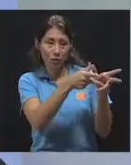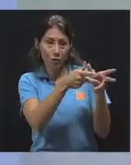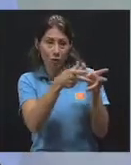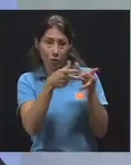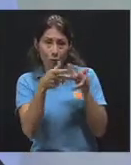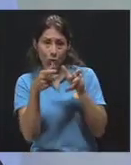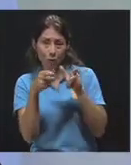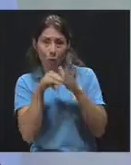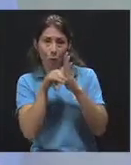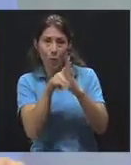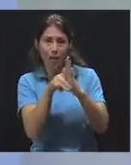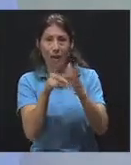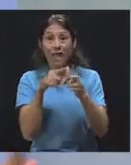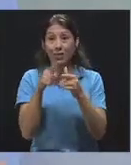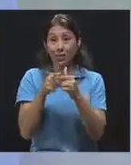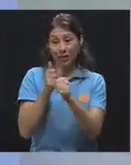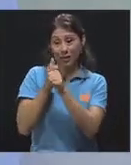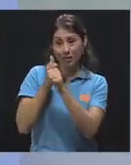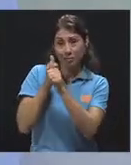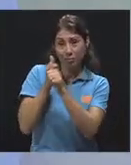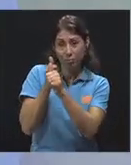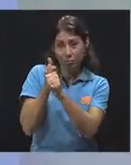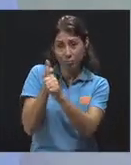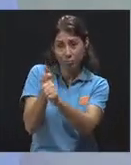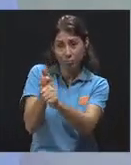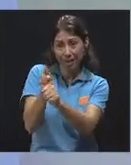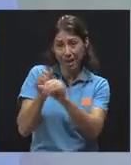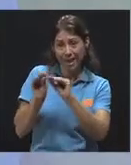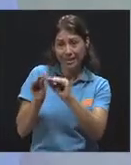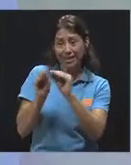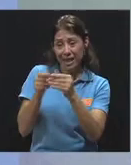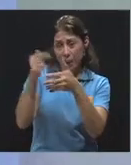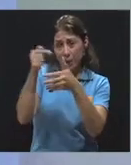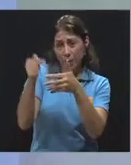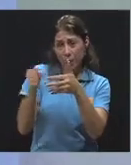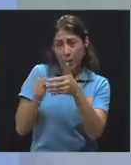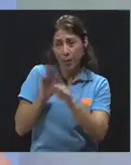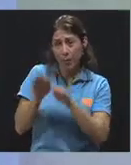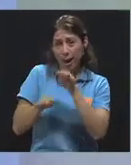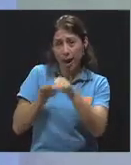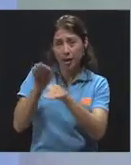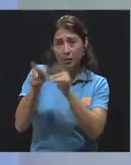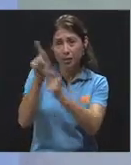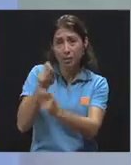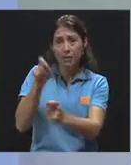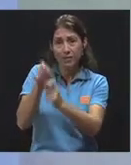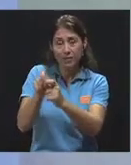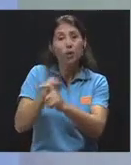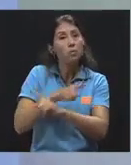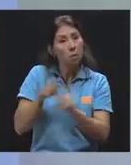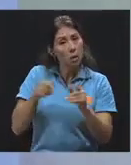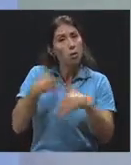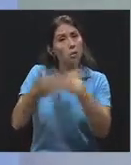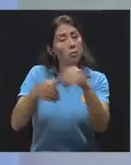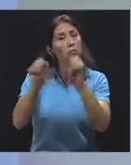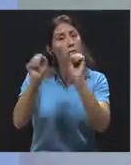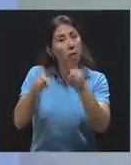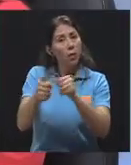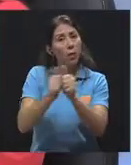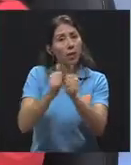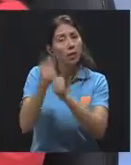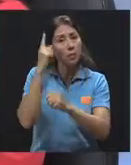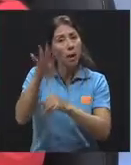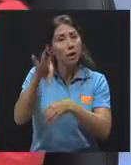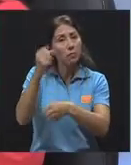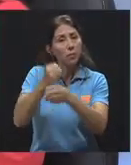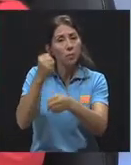una ruta de trabajo muy específica, pero en la, de la, en la cual hay un mercado al cual, en el cual se puede competir. Uh-huh.